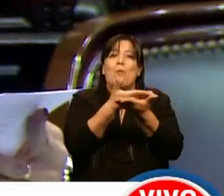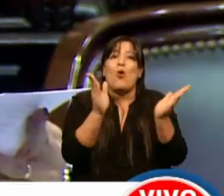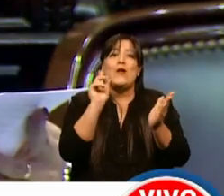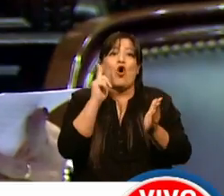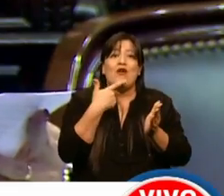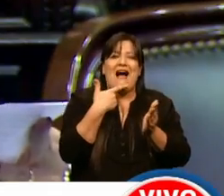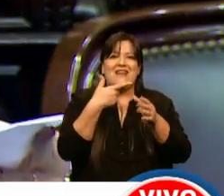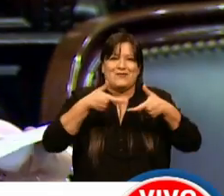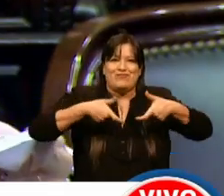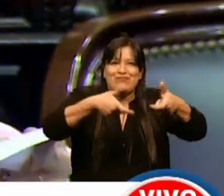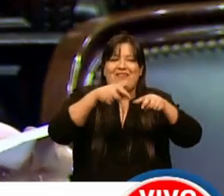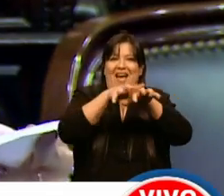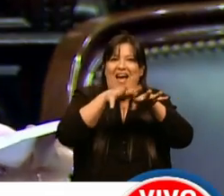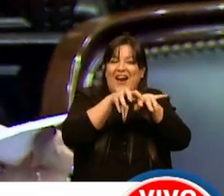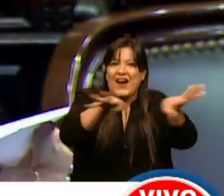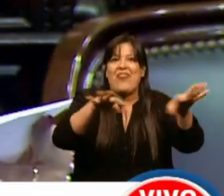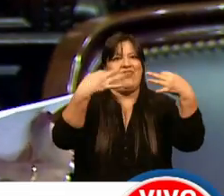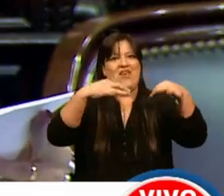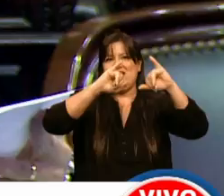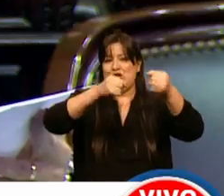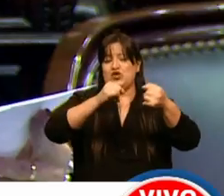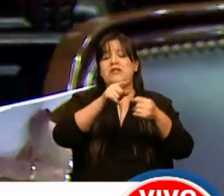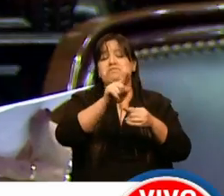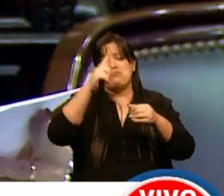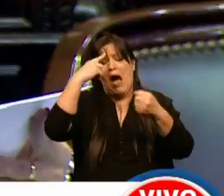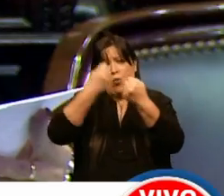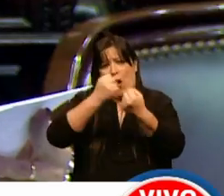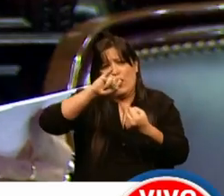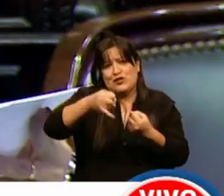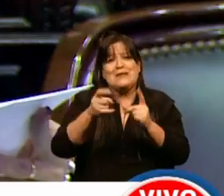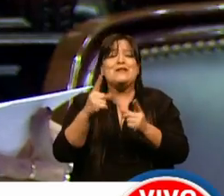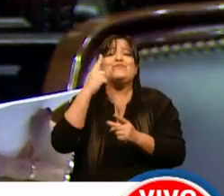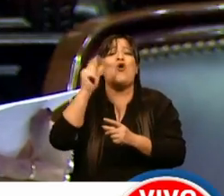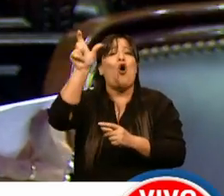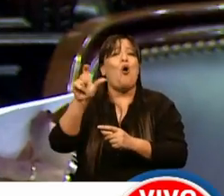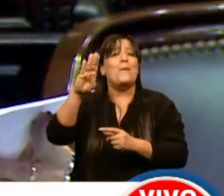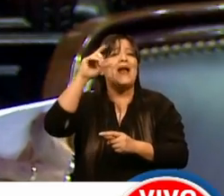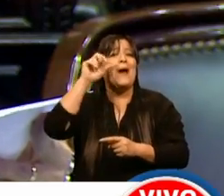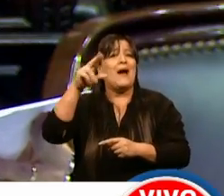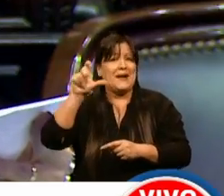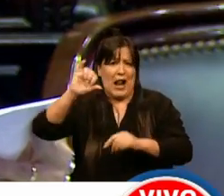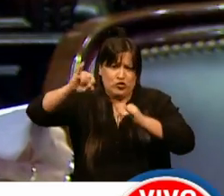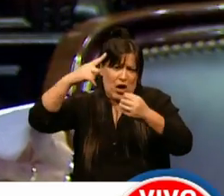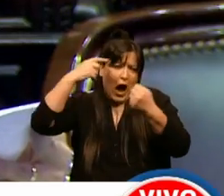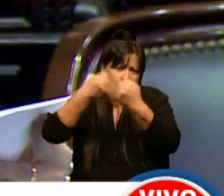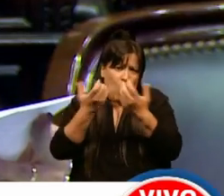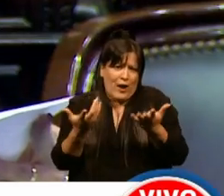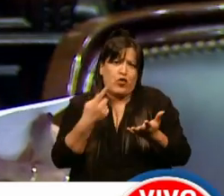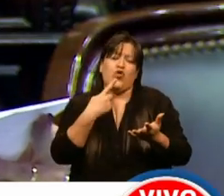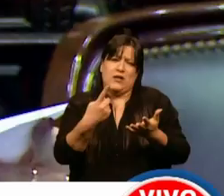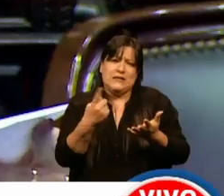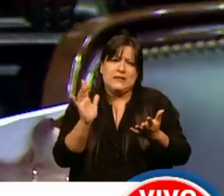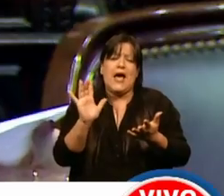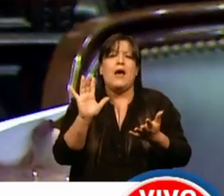redes coincido en parte con este con el señor bernal donde manifiesto que